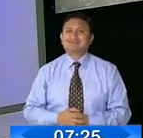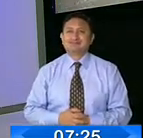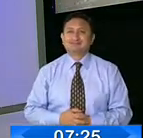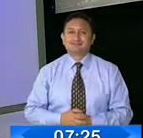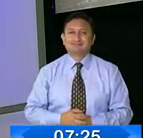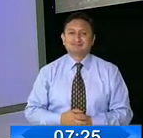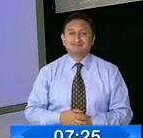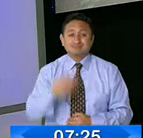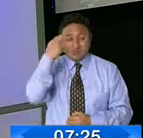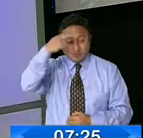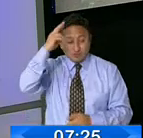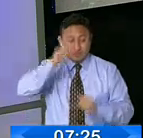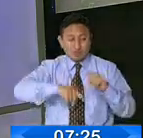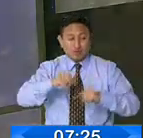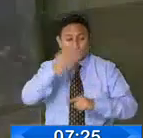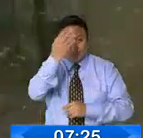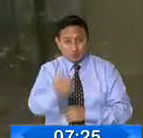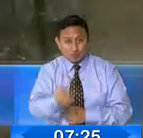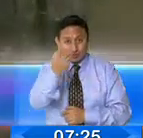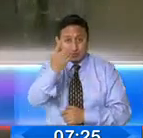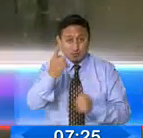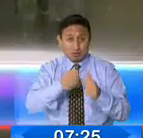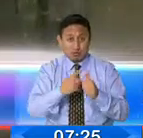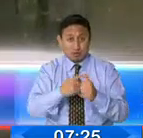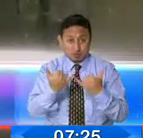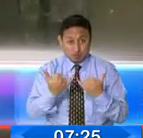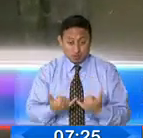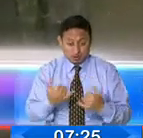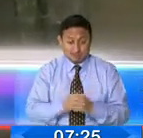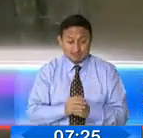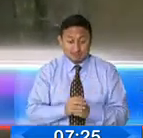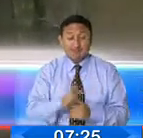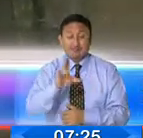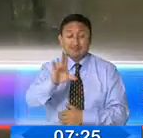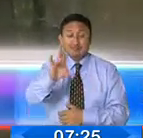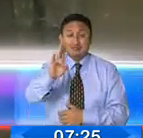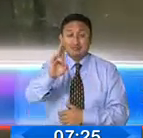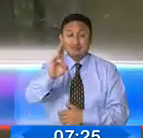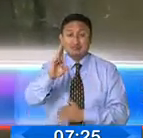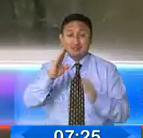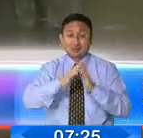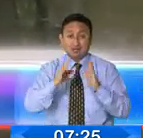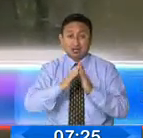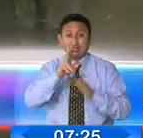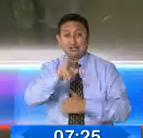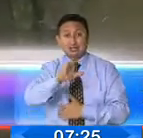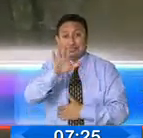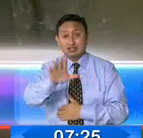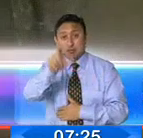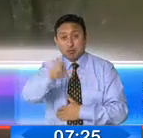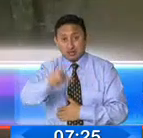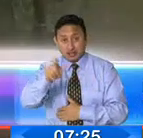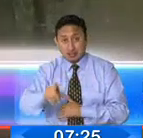Roberto, amigos, buenos días. Primero, la información actualizada es, son 7 viviendas, 35 personas las